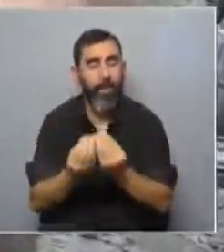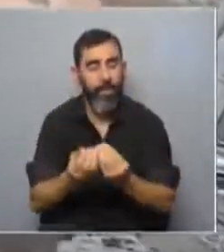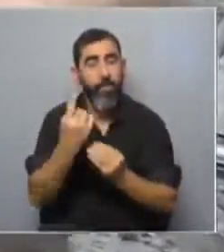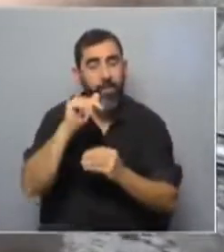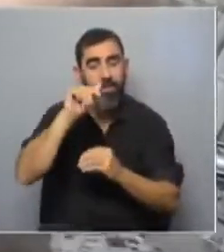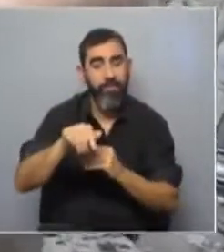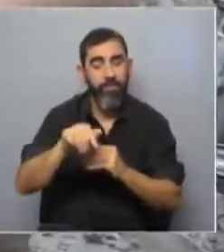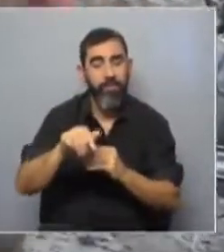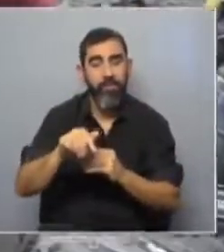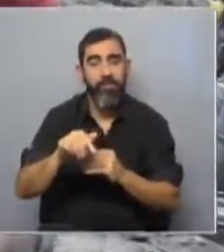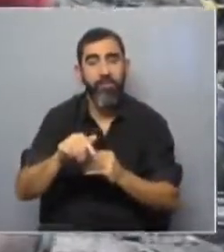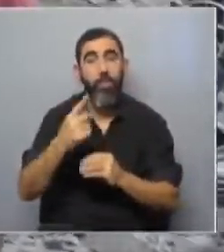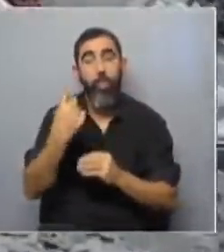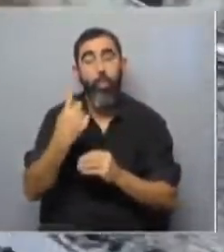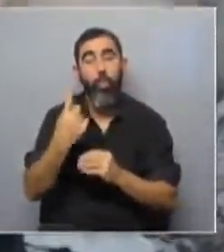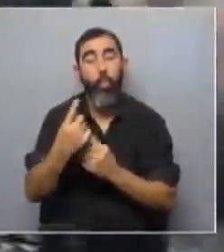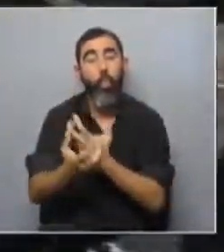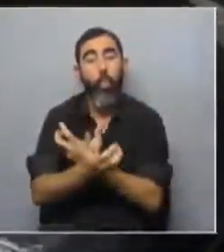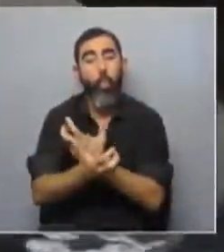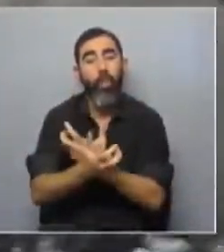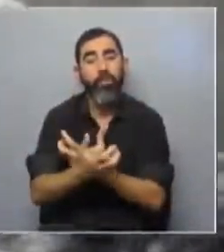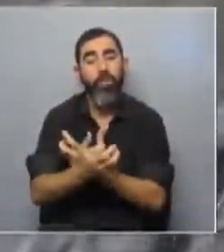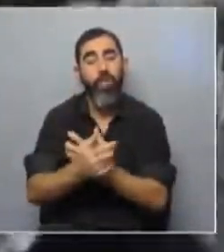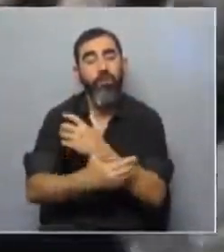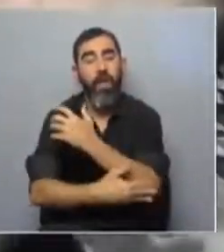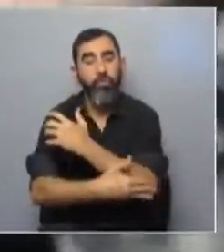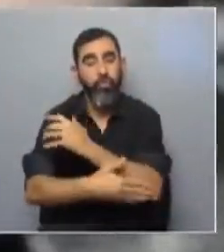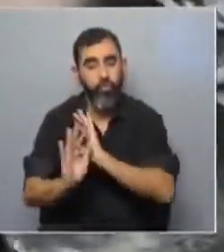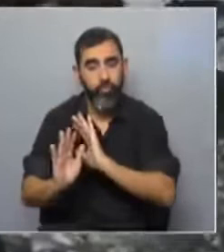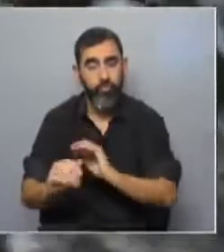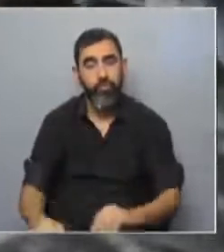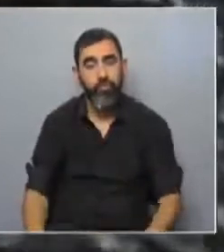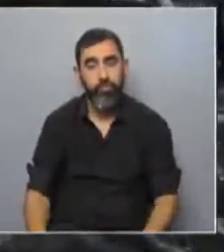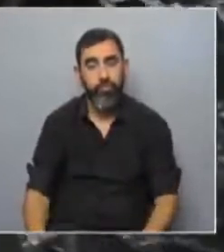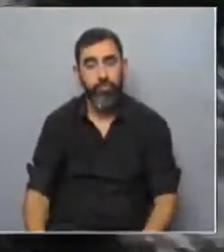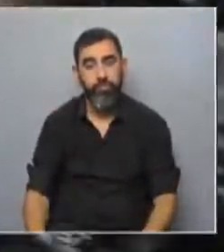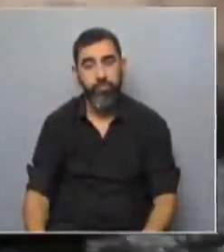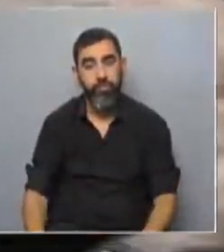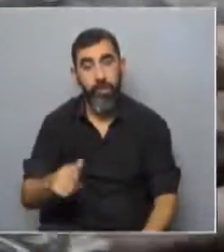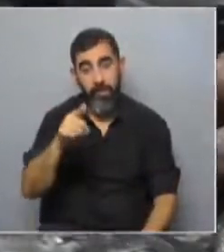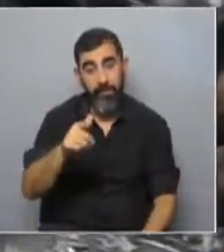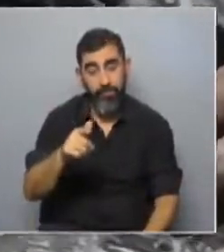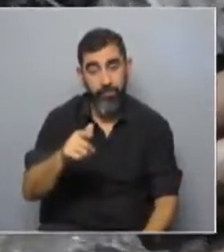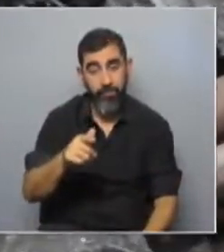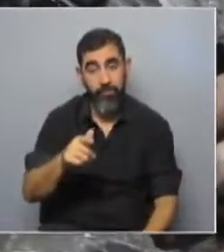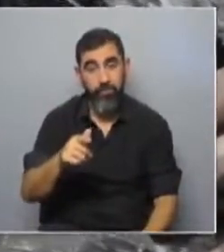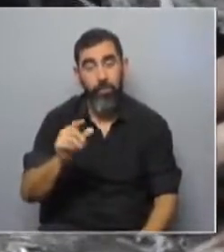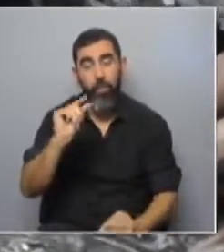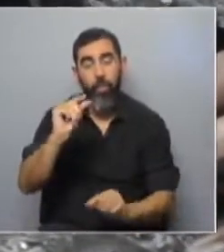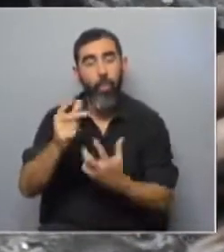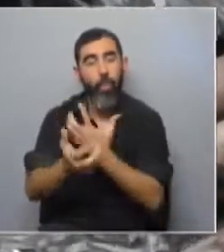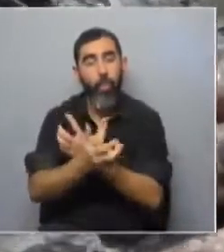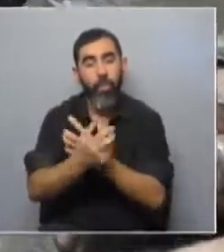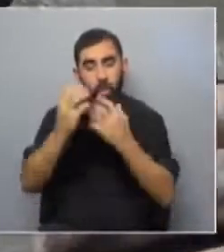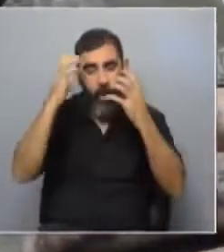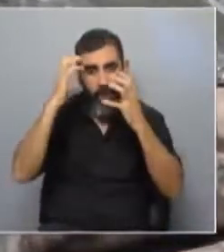aparece acá es una ulna, es uno de los huesos del brazo. Aparece una ulna acá abajo y esto que se ve acá es un fragmento de